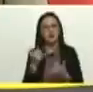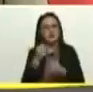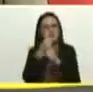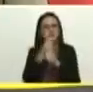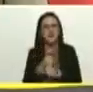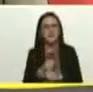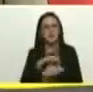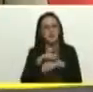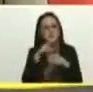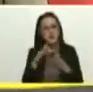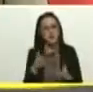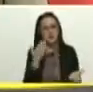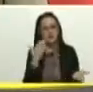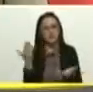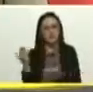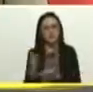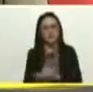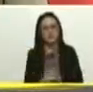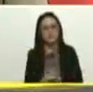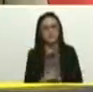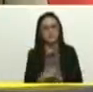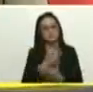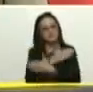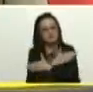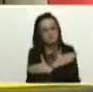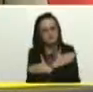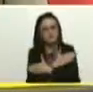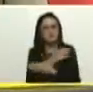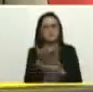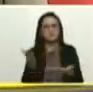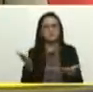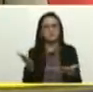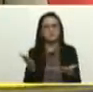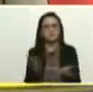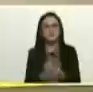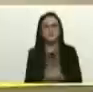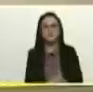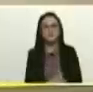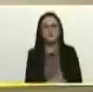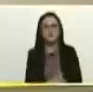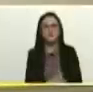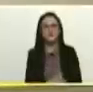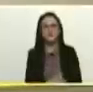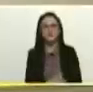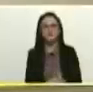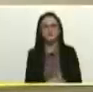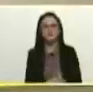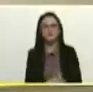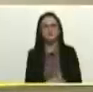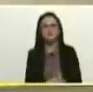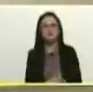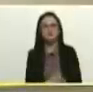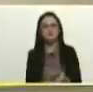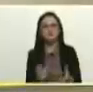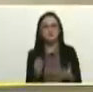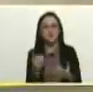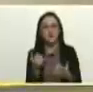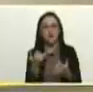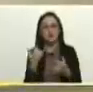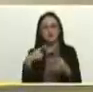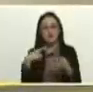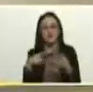esperamos, ministro Umaña, con los brazos abiertos. Vamos a hacer un conjunto de jornadas,